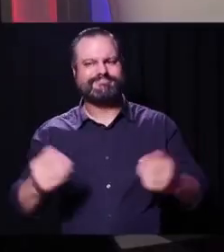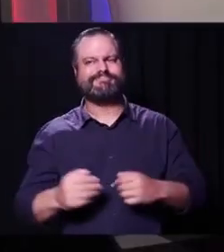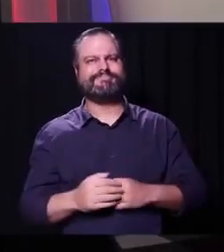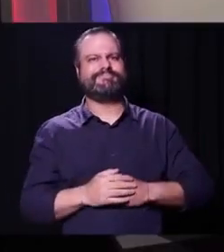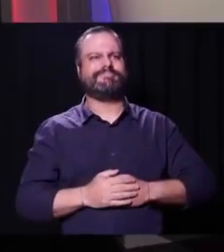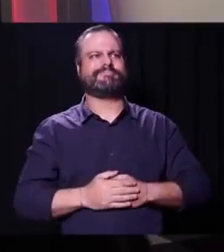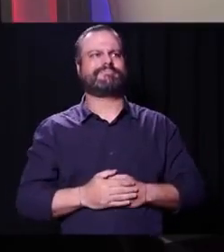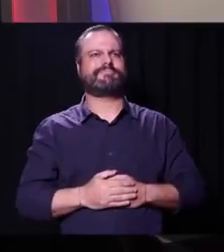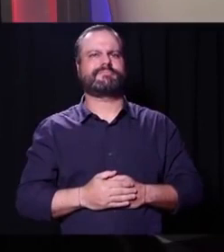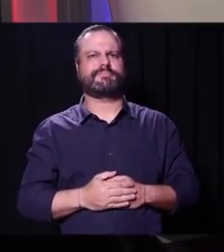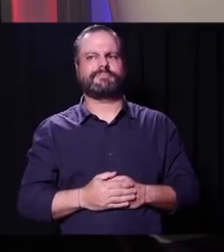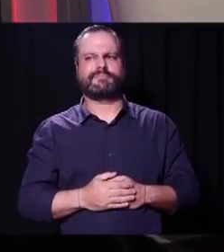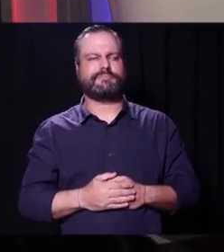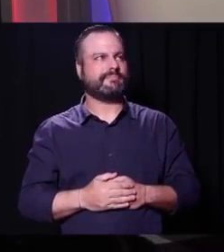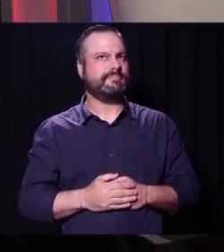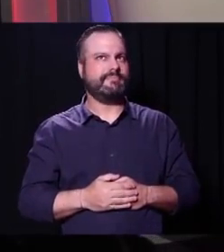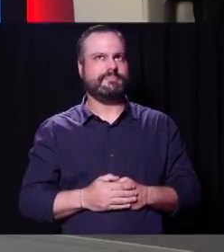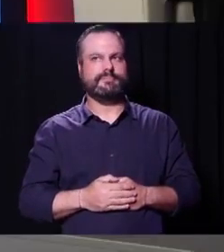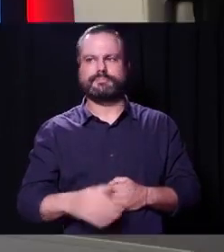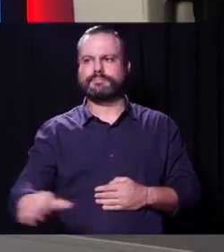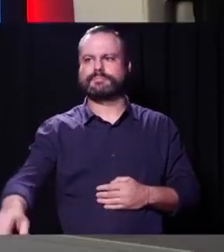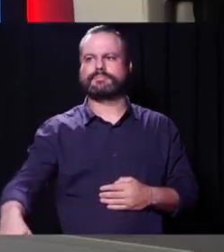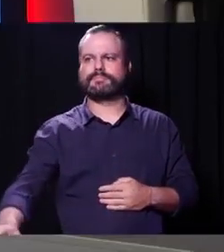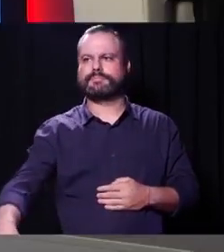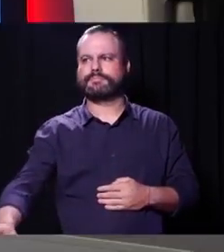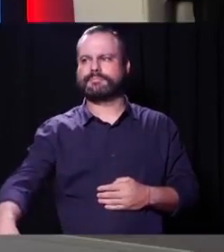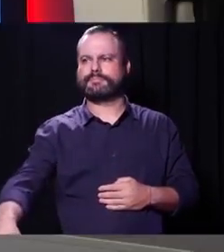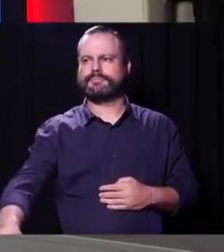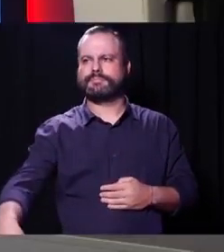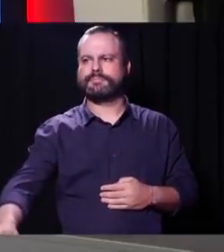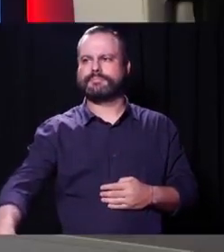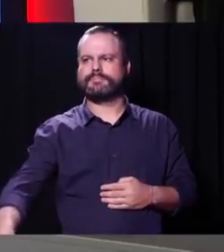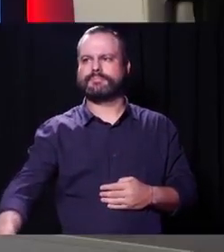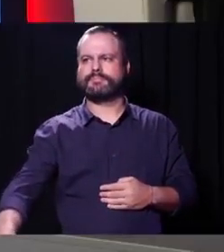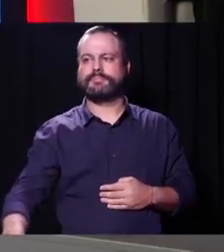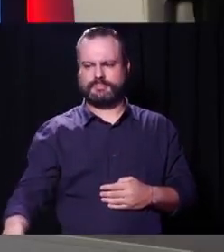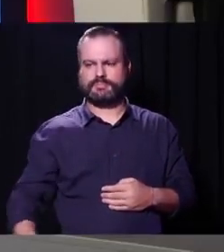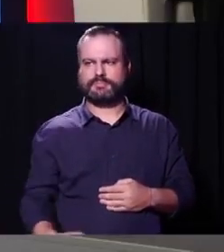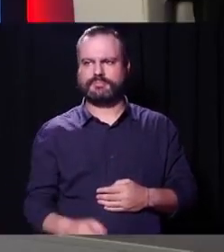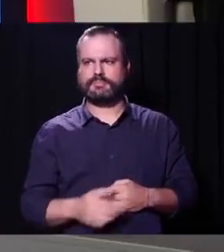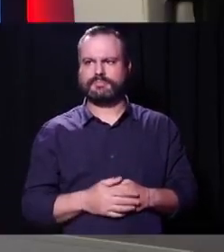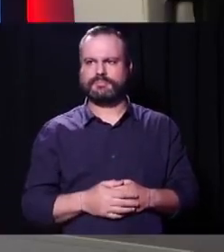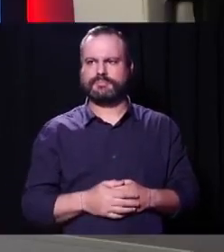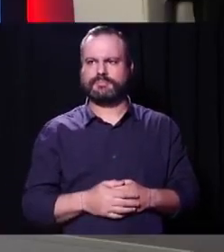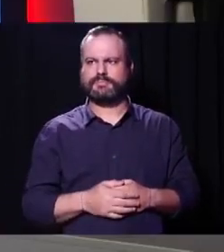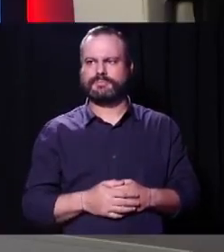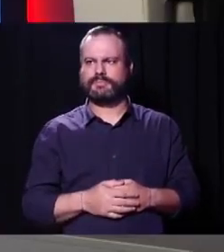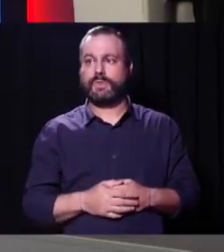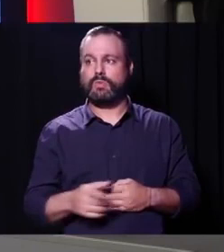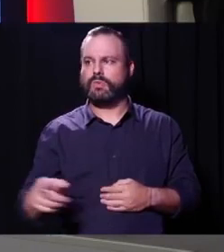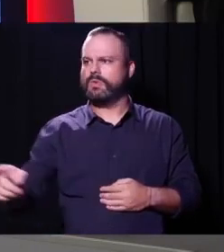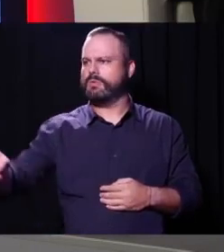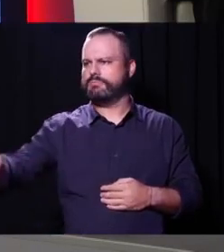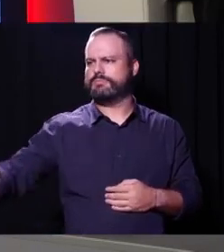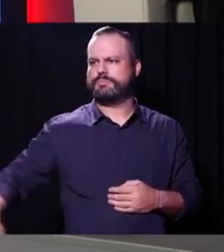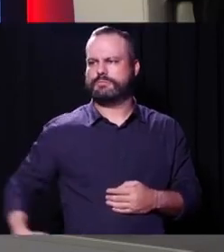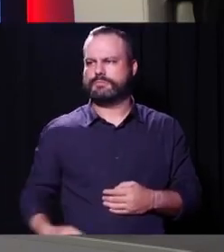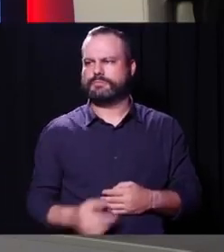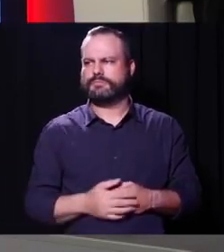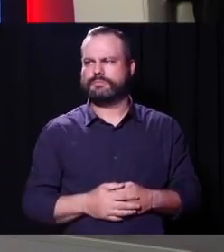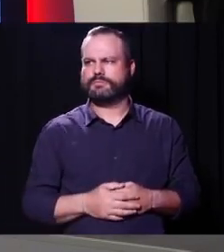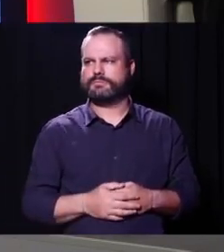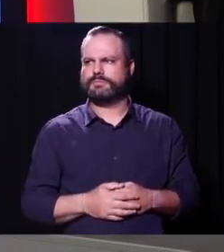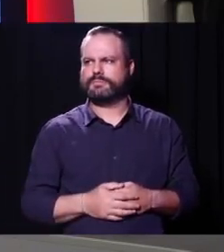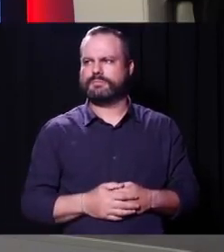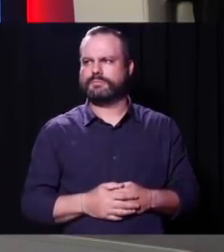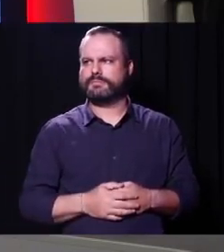o hablaba hace un momento, de la Caja de Seguro Social. Yo tengo una duda, ¿la gente hoy vive más tiempo? ¿El qué? La gente vive hoy más tiempo que antes.